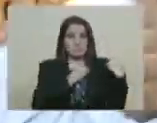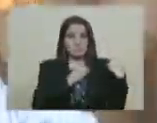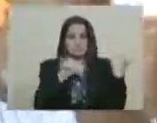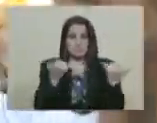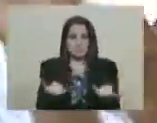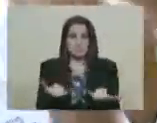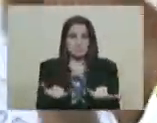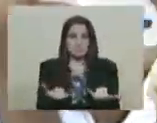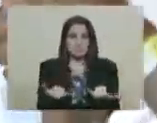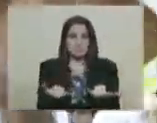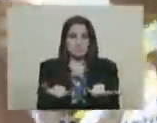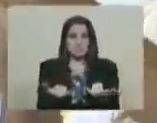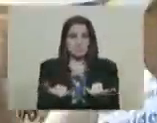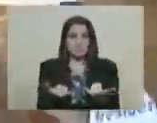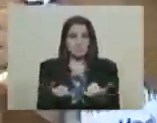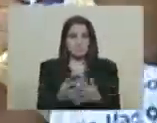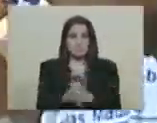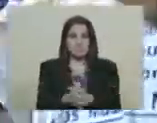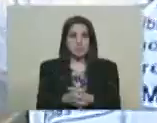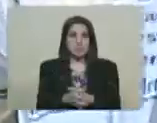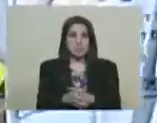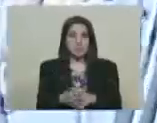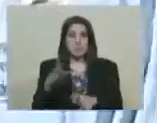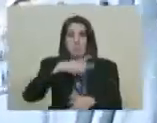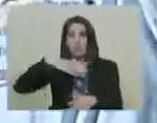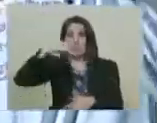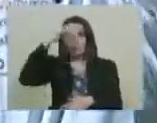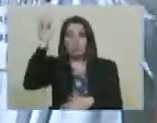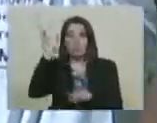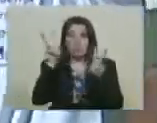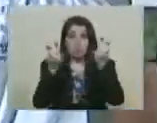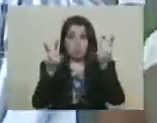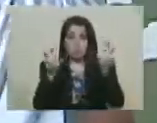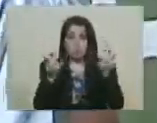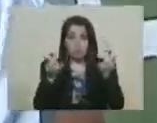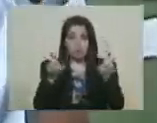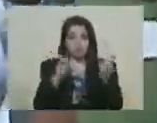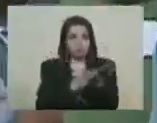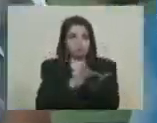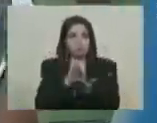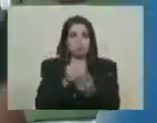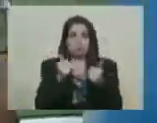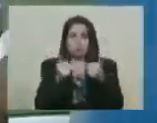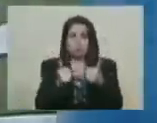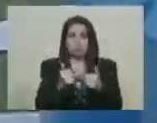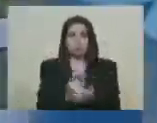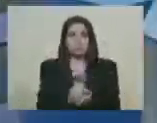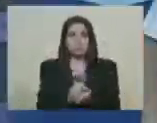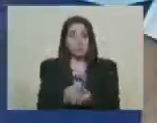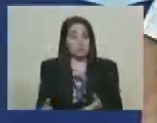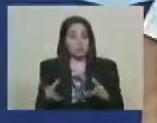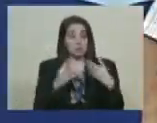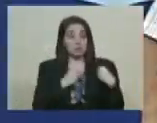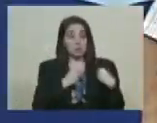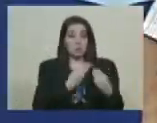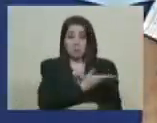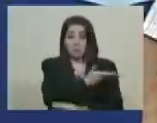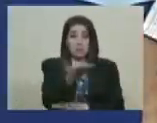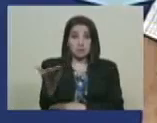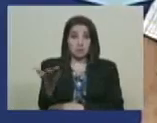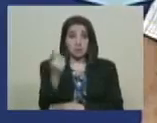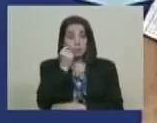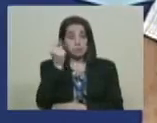ya, con espíritu nuevo, con espíritu renovado, lo asumo, hermanos y hermanas.